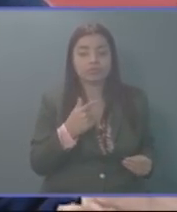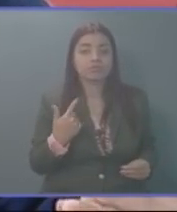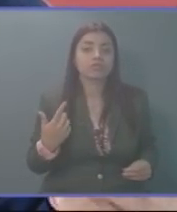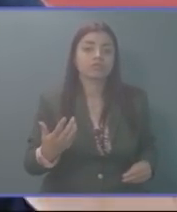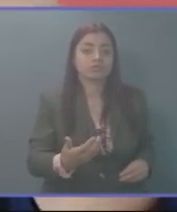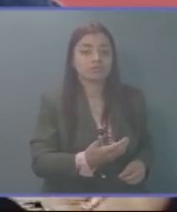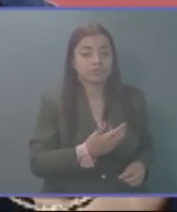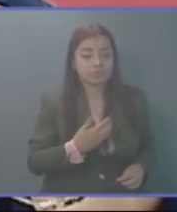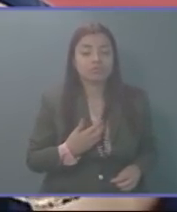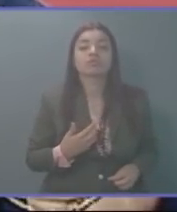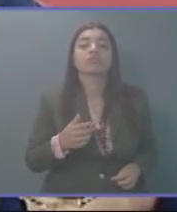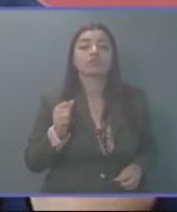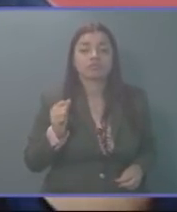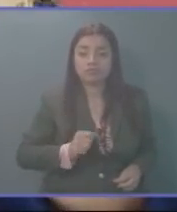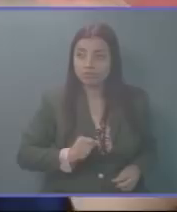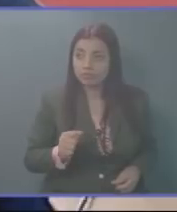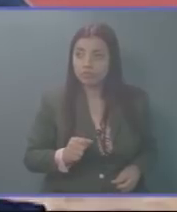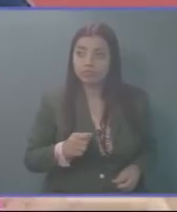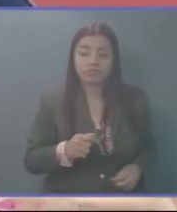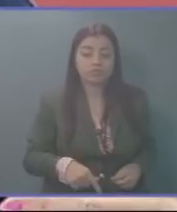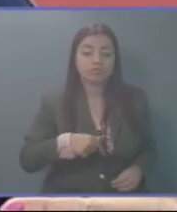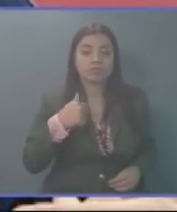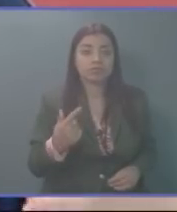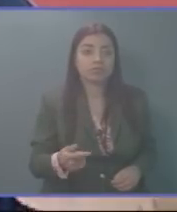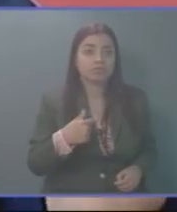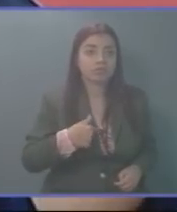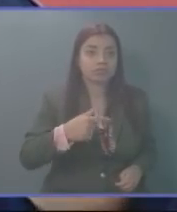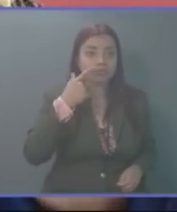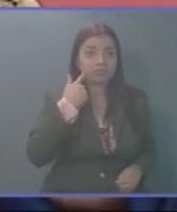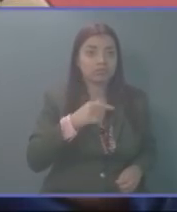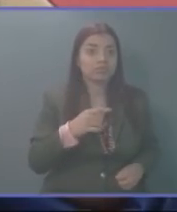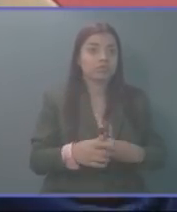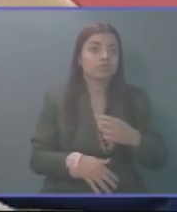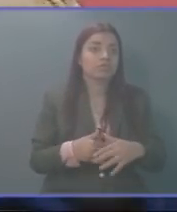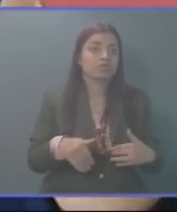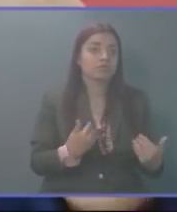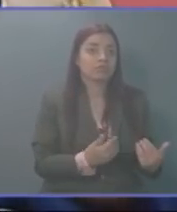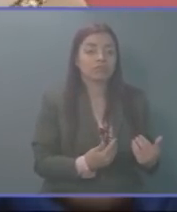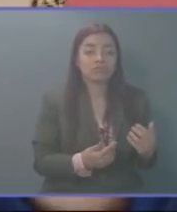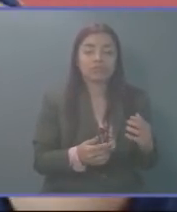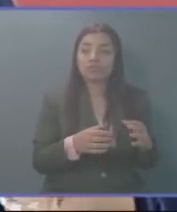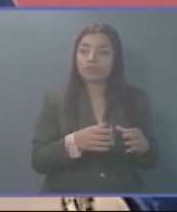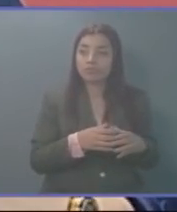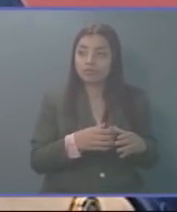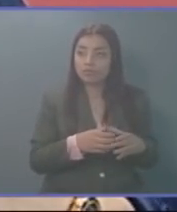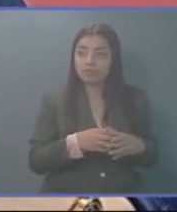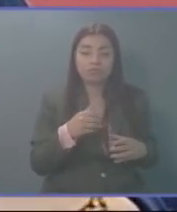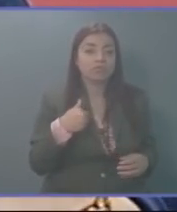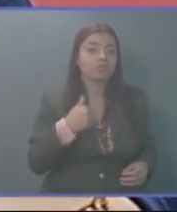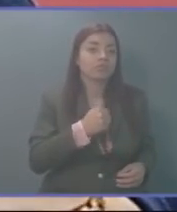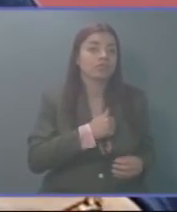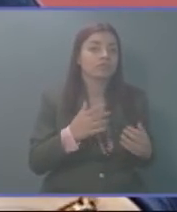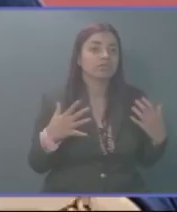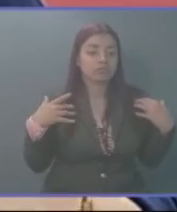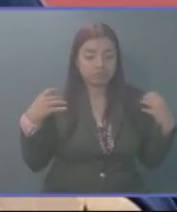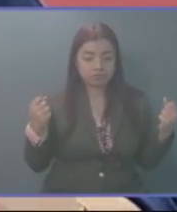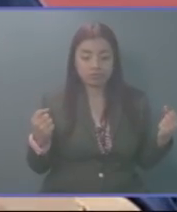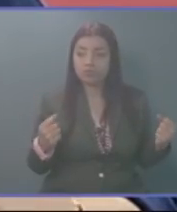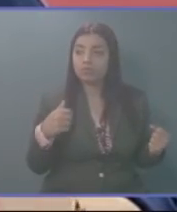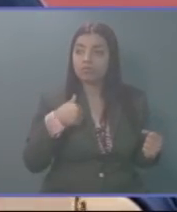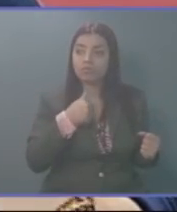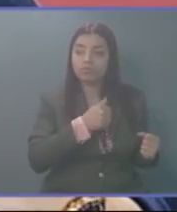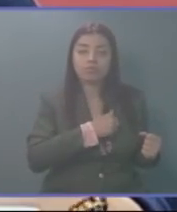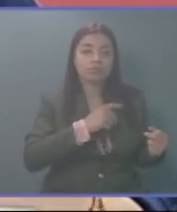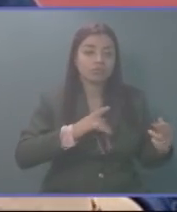nosotros hicimos más pruebas. Indicamos que los técnicos del Ministerio de Salud, del Ministerio de